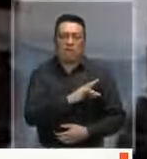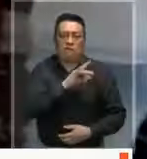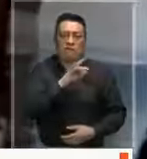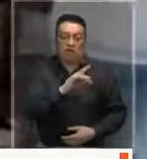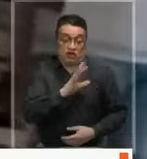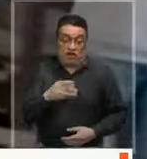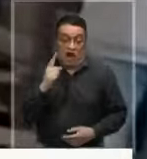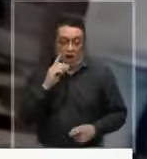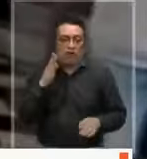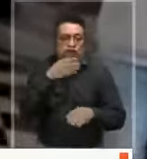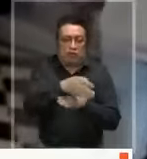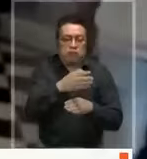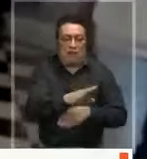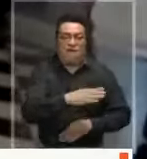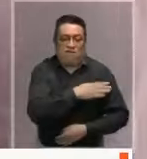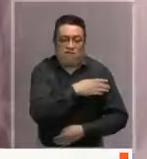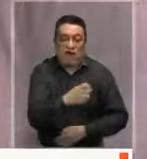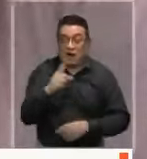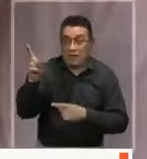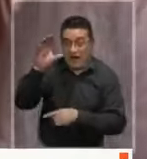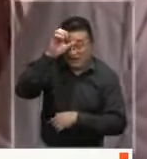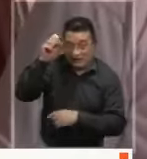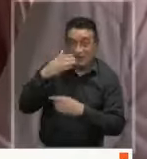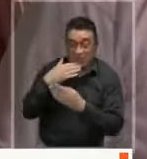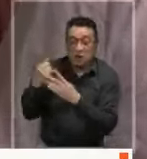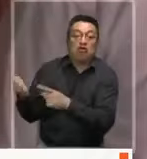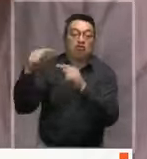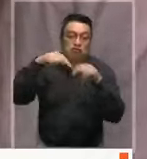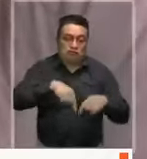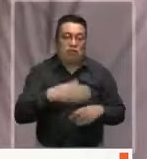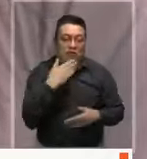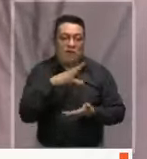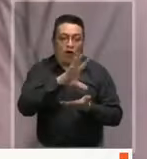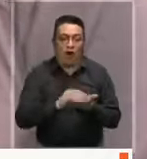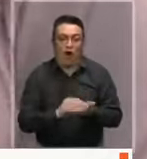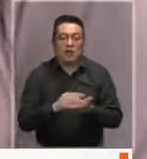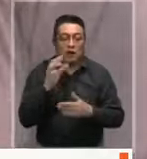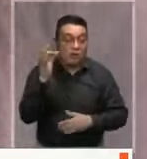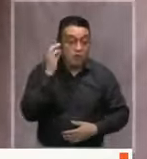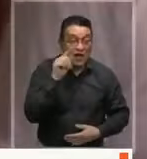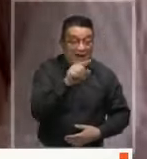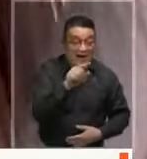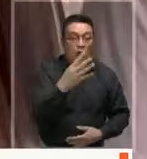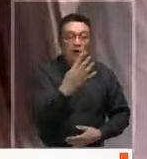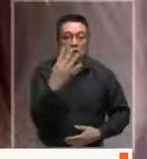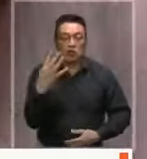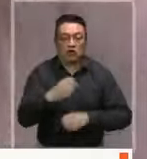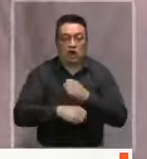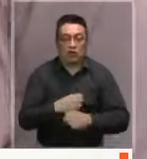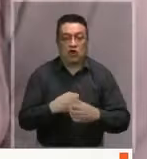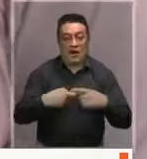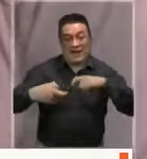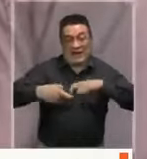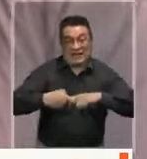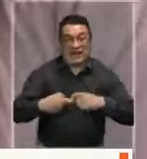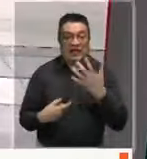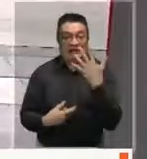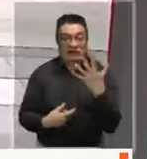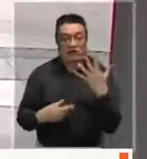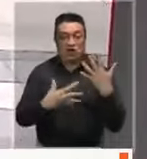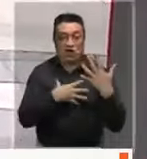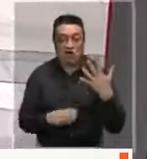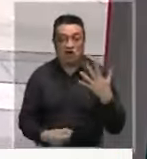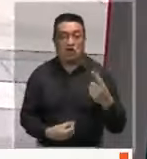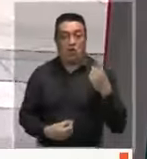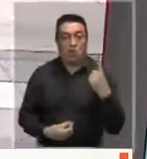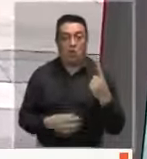entregado a miles de argentinos. Con fe en esta mujer de 44 años, casada, 5 hijos, un nieto. Un